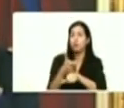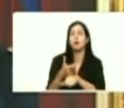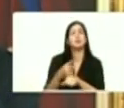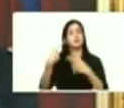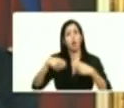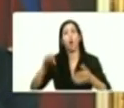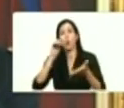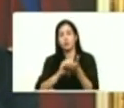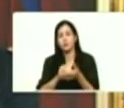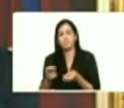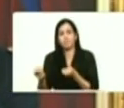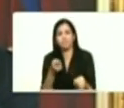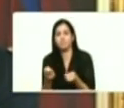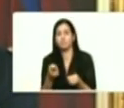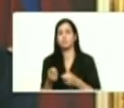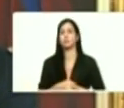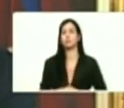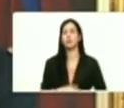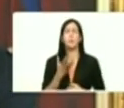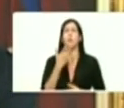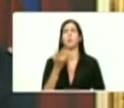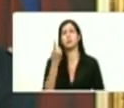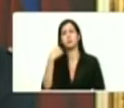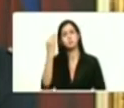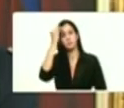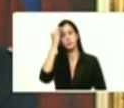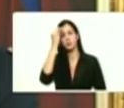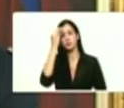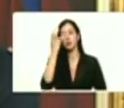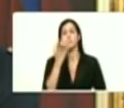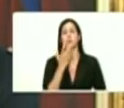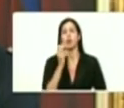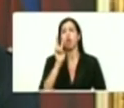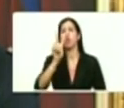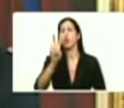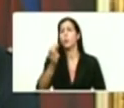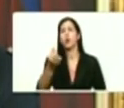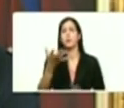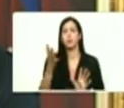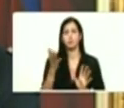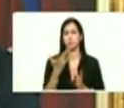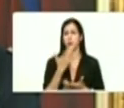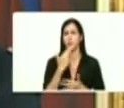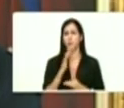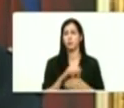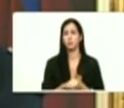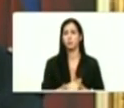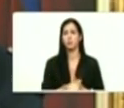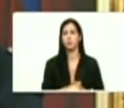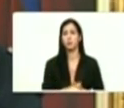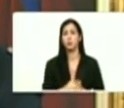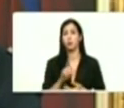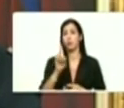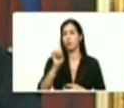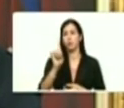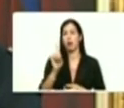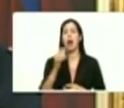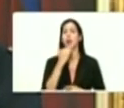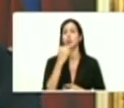producto no sé ayer me ponía un ejemplo que cuesta dos bolívares sí un producto